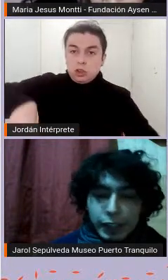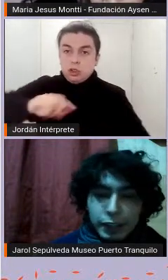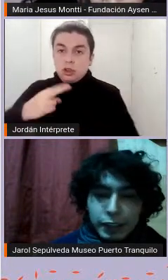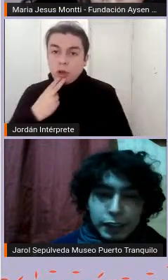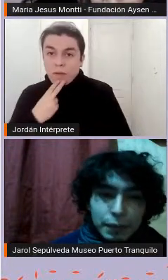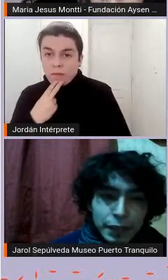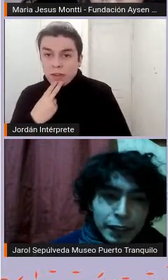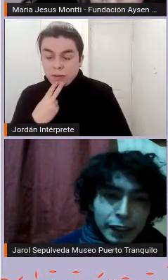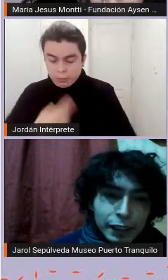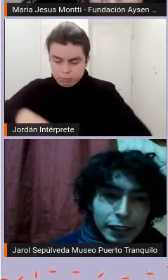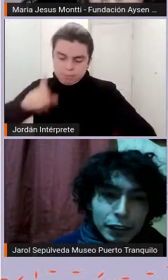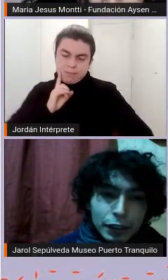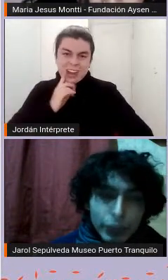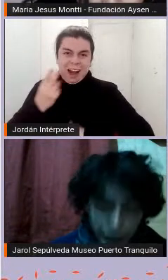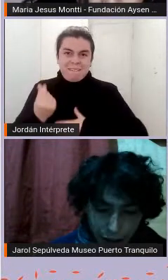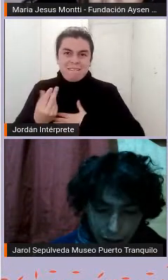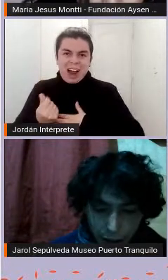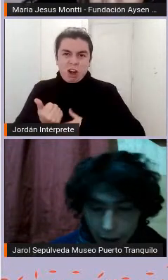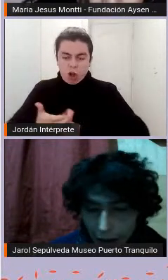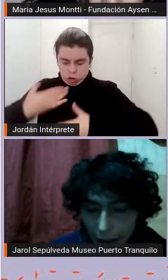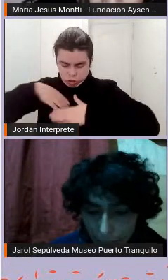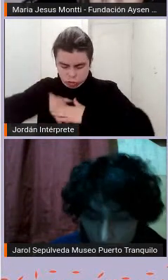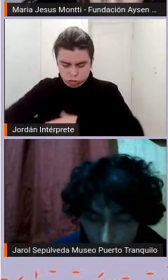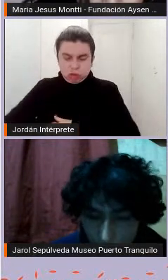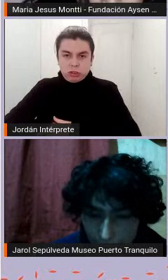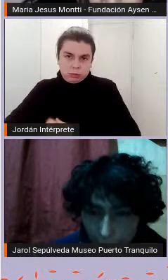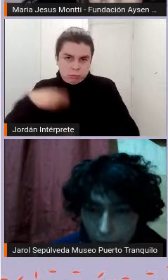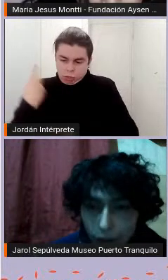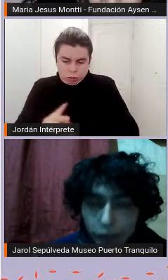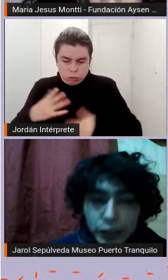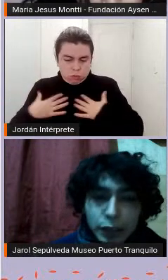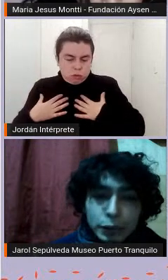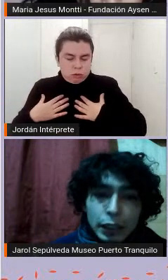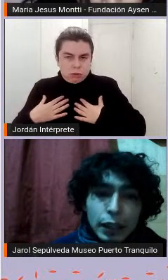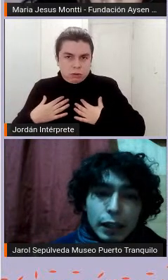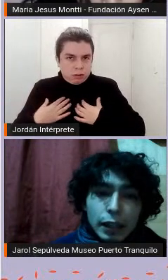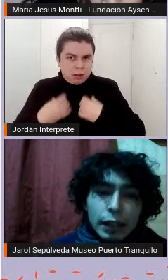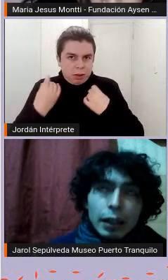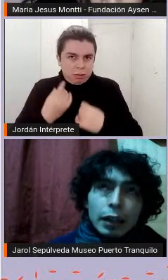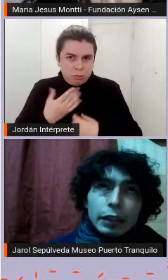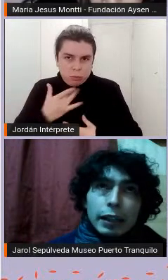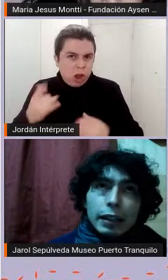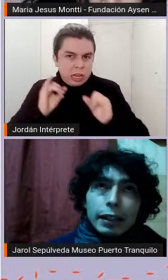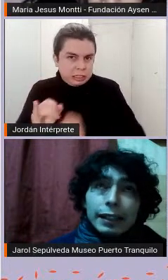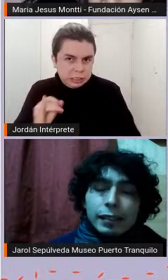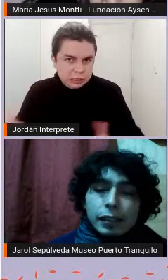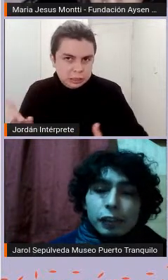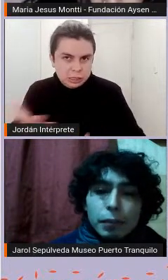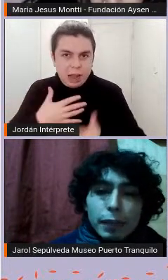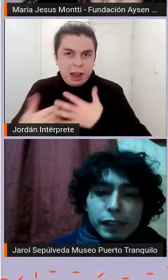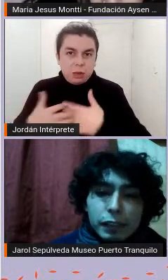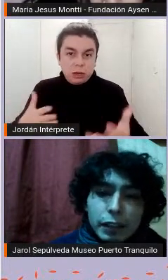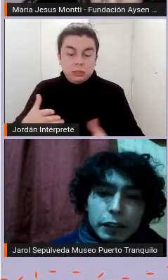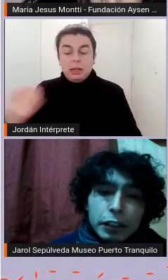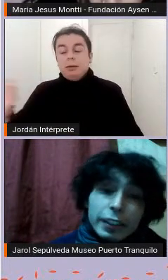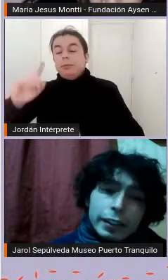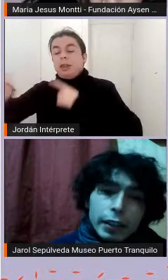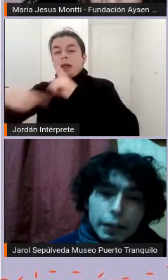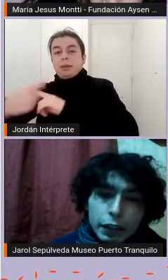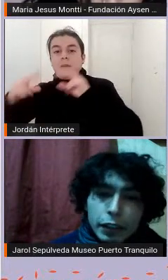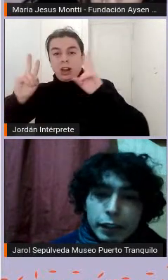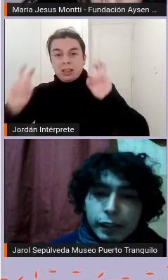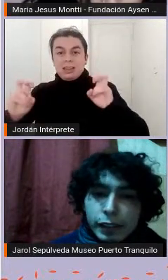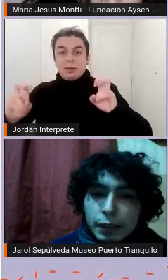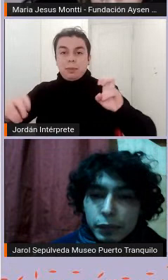e inherente, ¿cierto? Hoy día, por otra parte, también nos enfrentamos a una extinción masiva